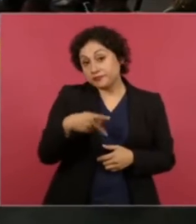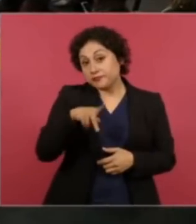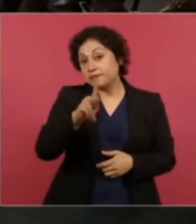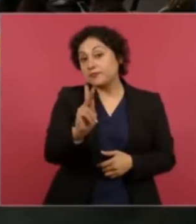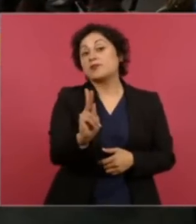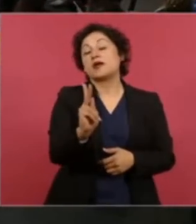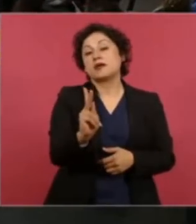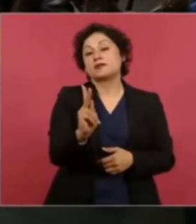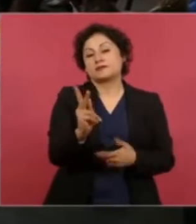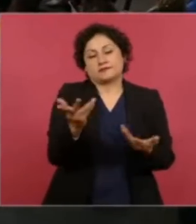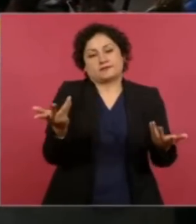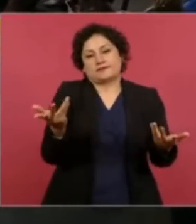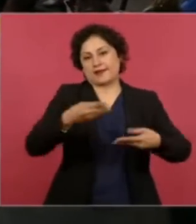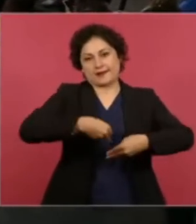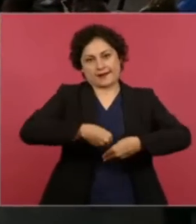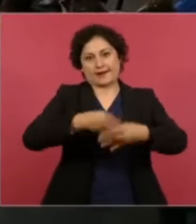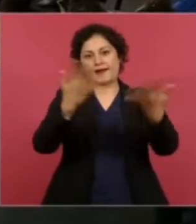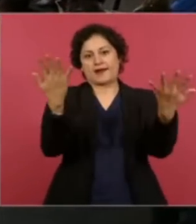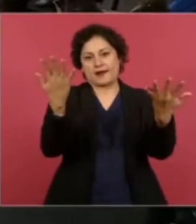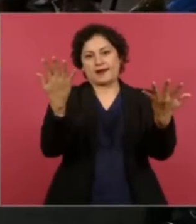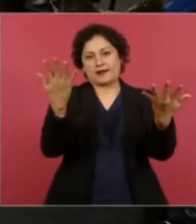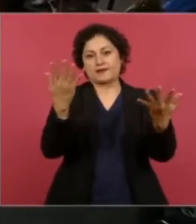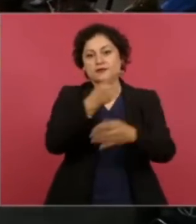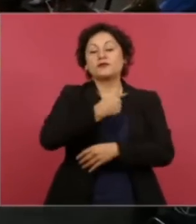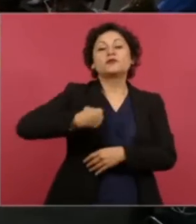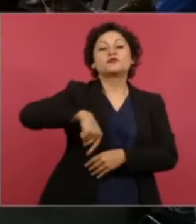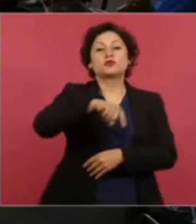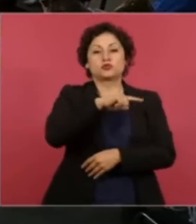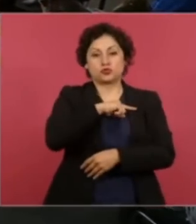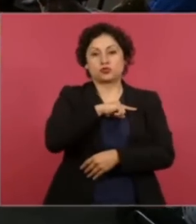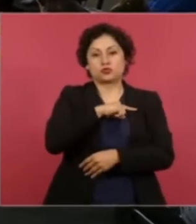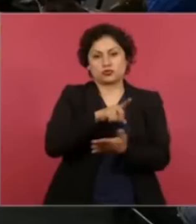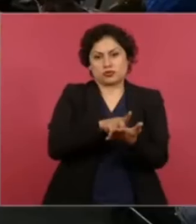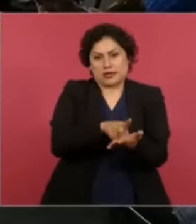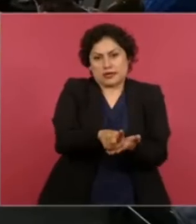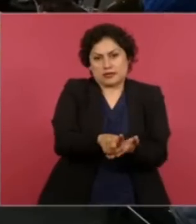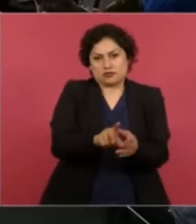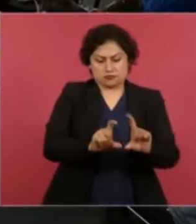pues tenemos el derecho de agregar una postdata, ¿no?